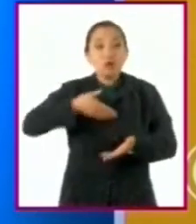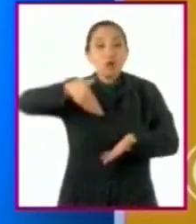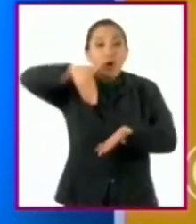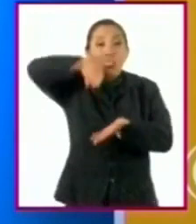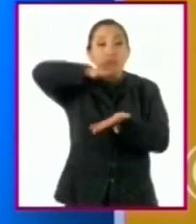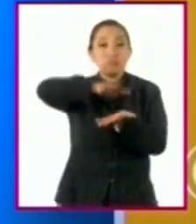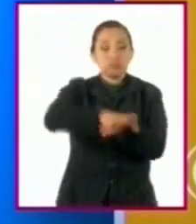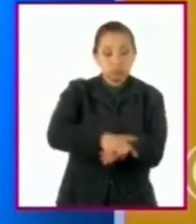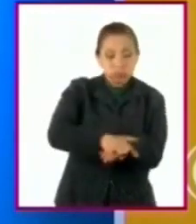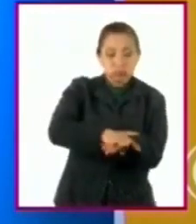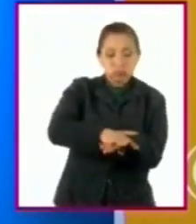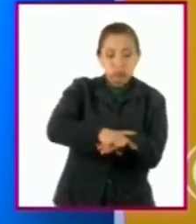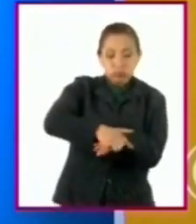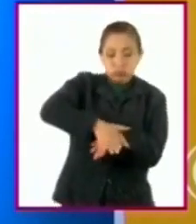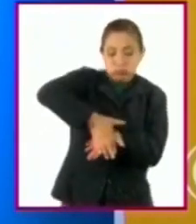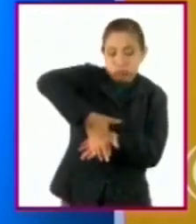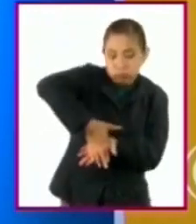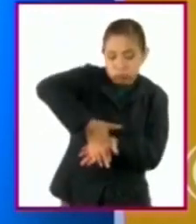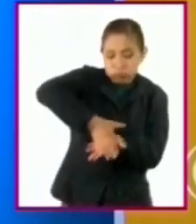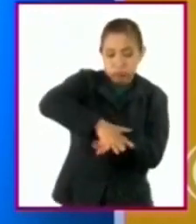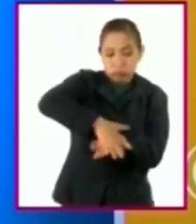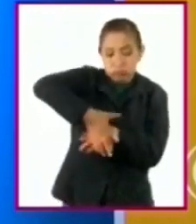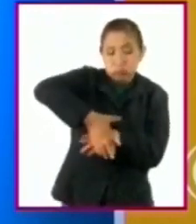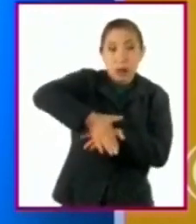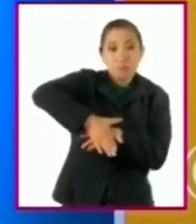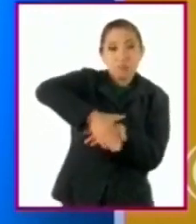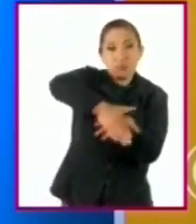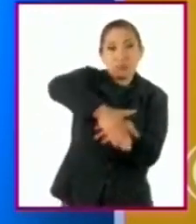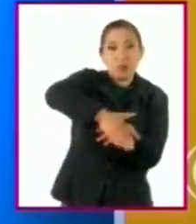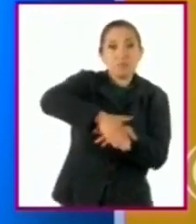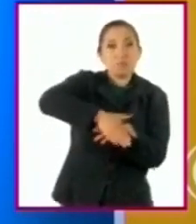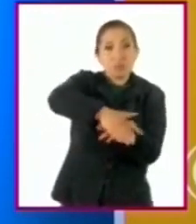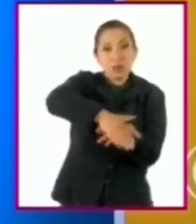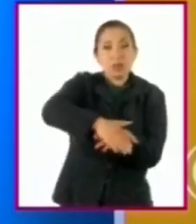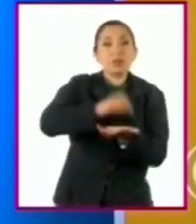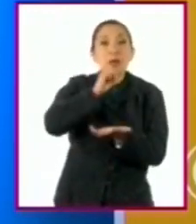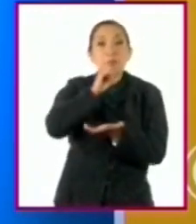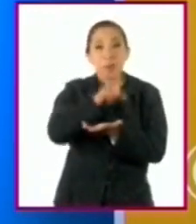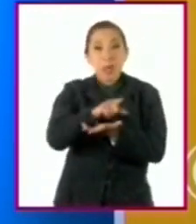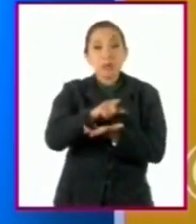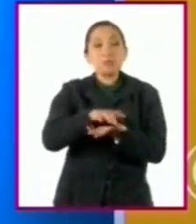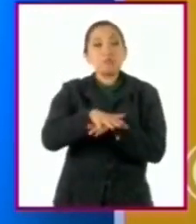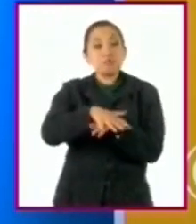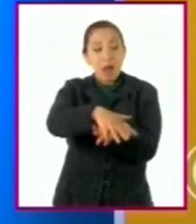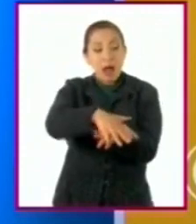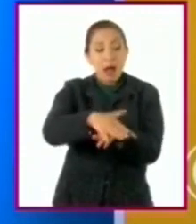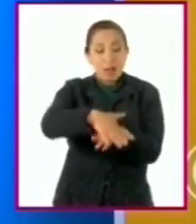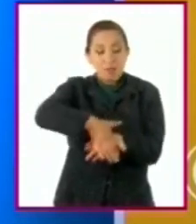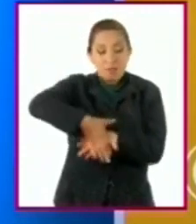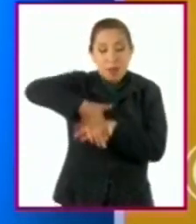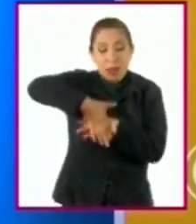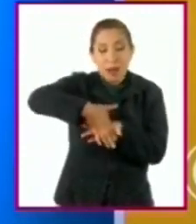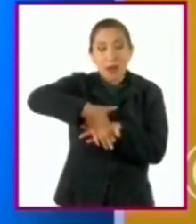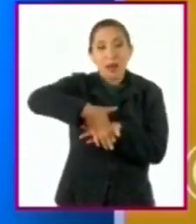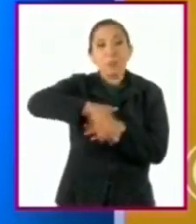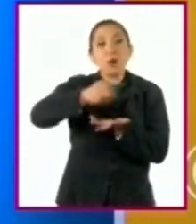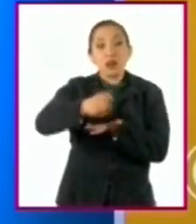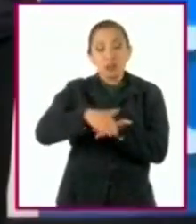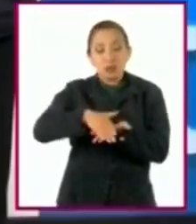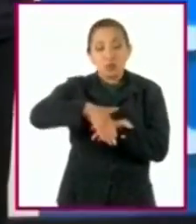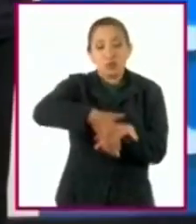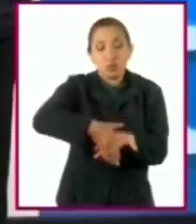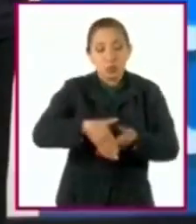contra este hacia atrás de forma simultánea, y el piso ejerce una fuerza de reacción sobre ti, por eso